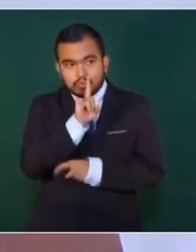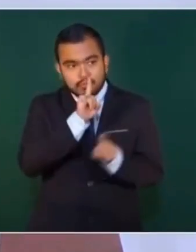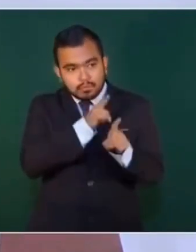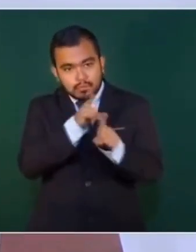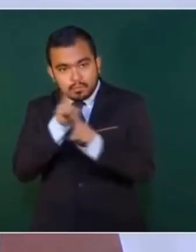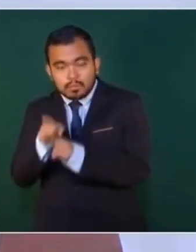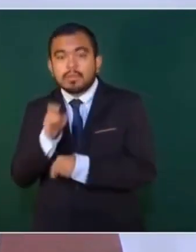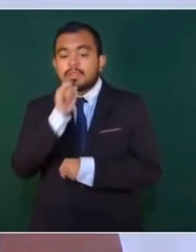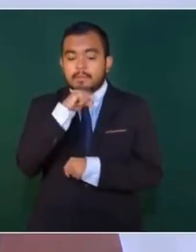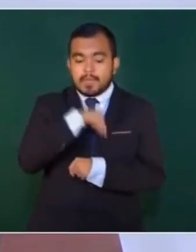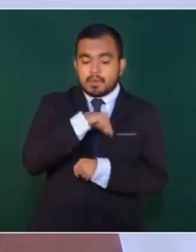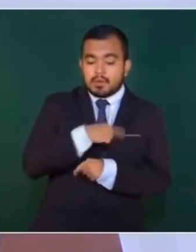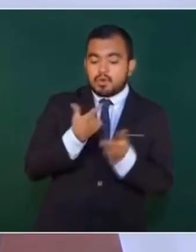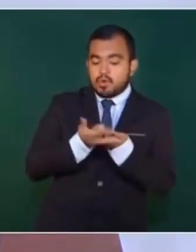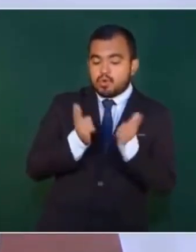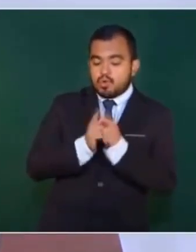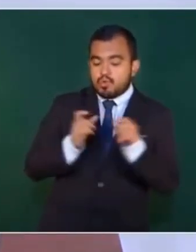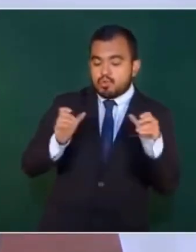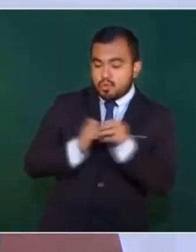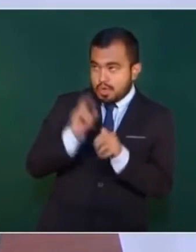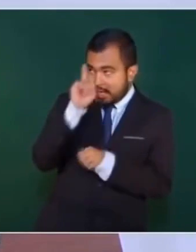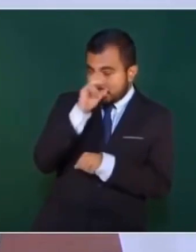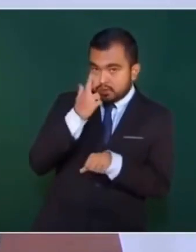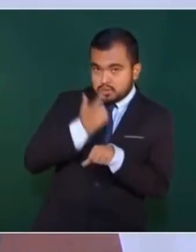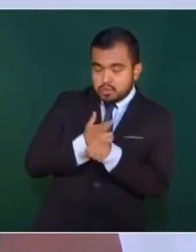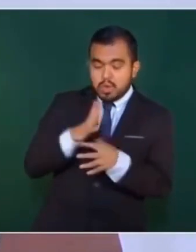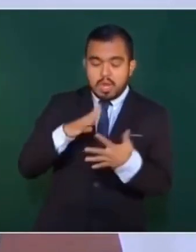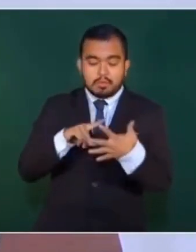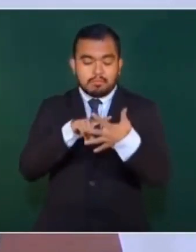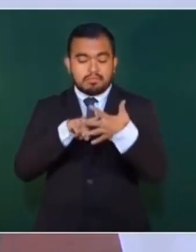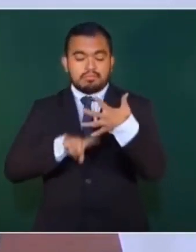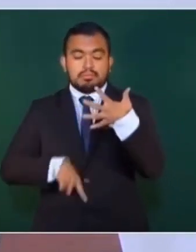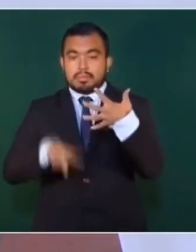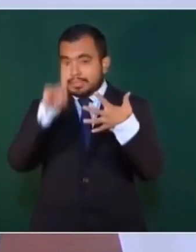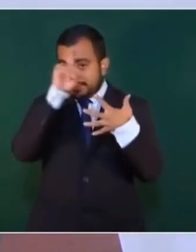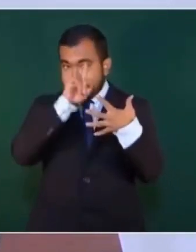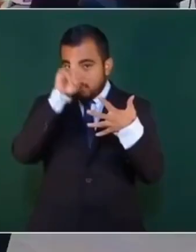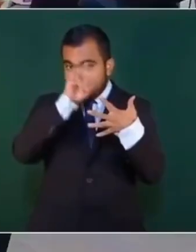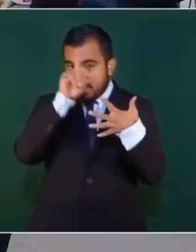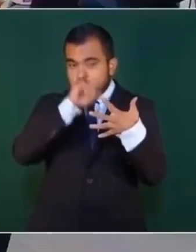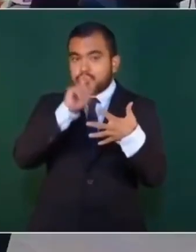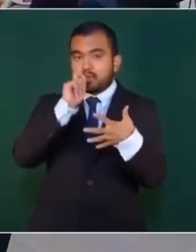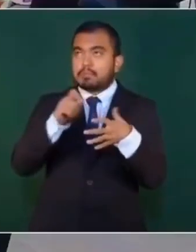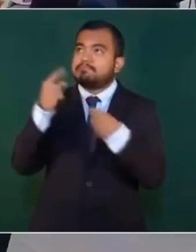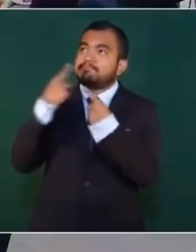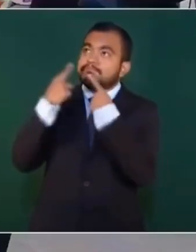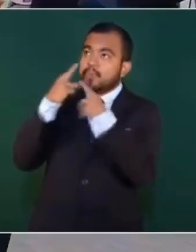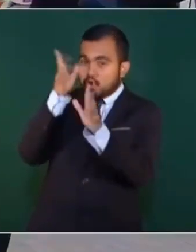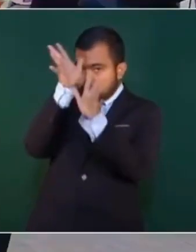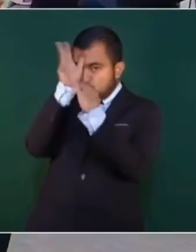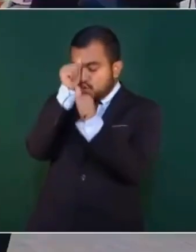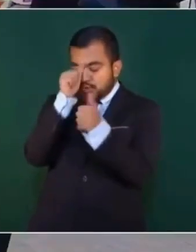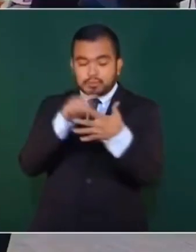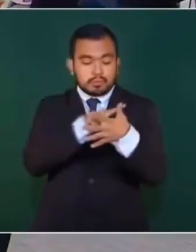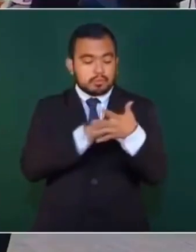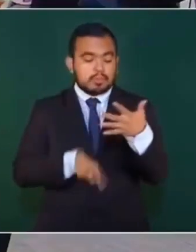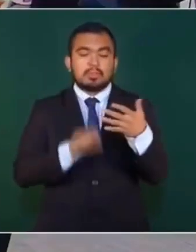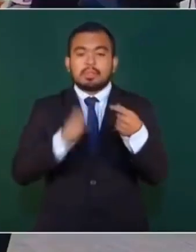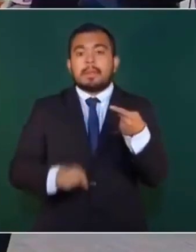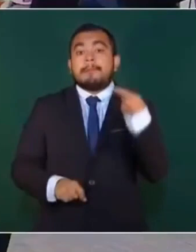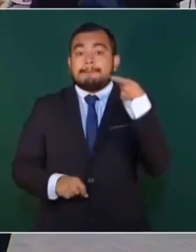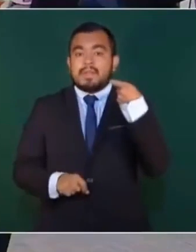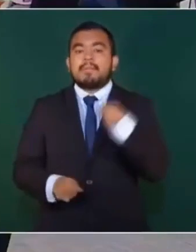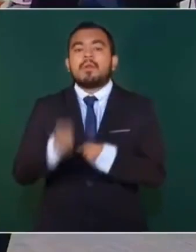grupo técnico asesor en vacunación, han hecho estas cinco recomendaciones de consenso. La primera es que los refuerzos